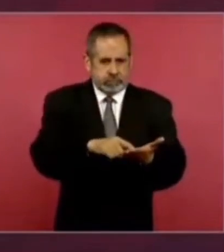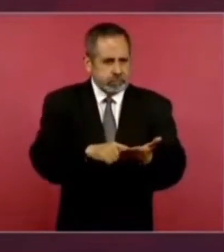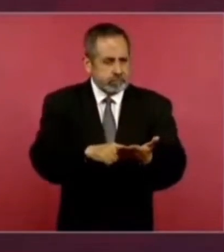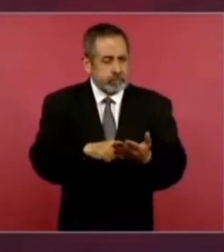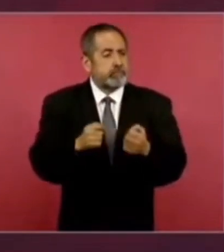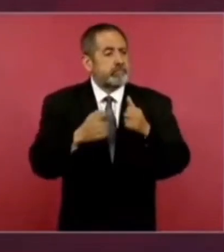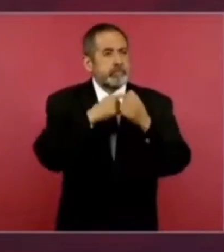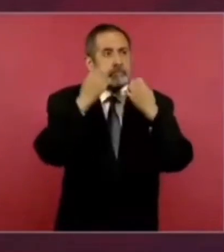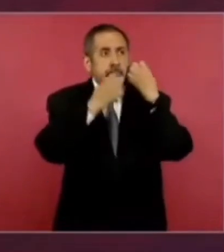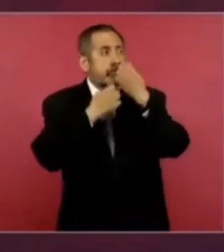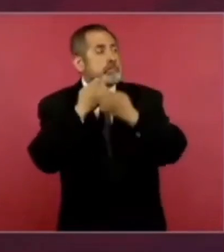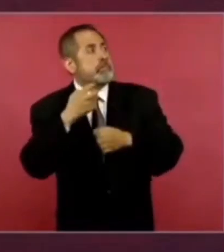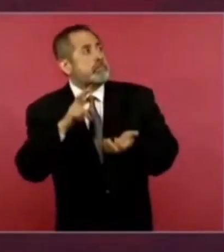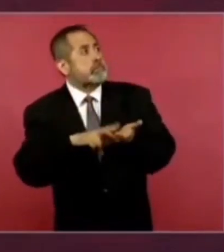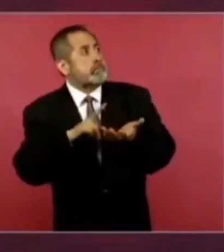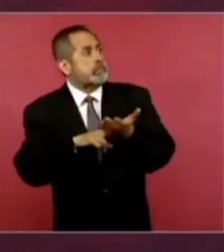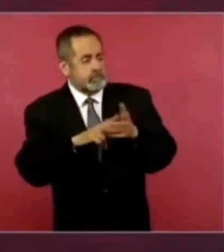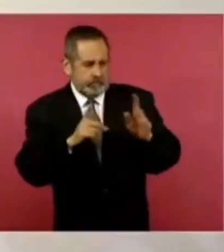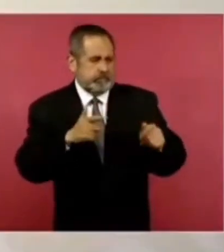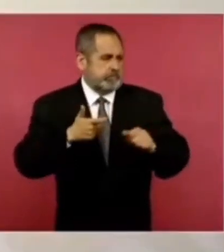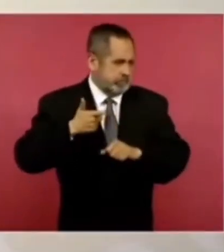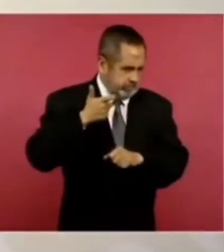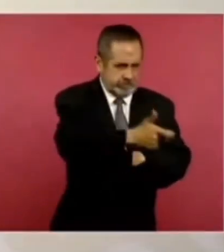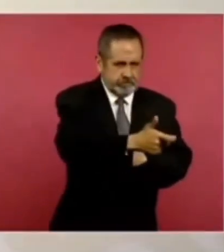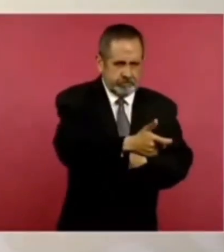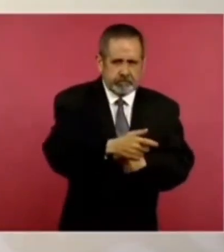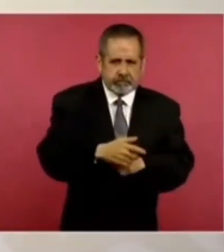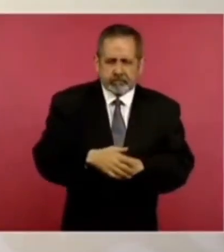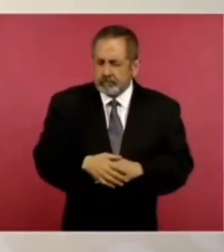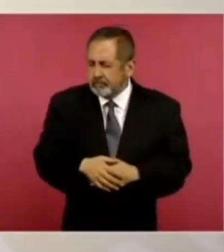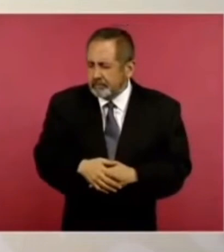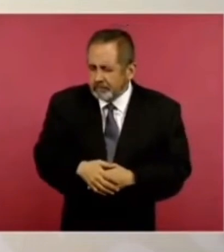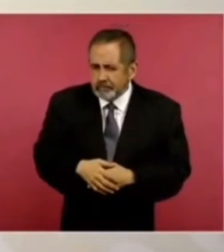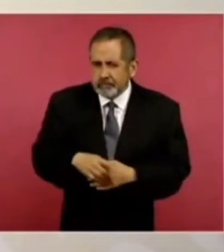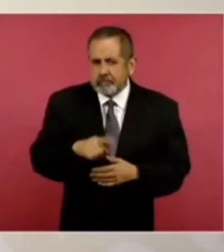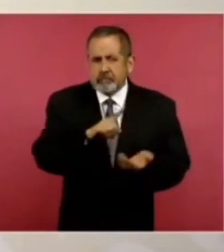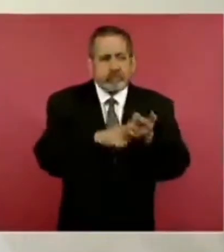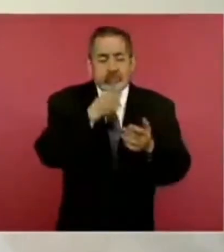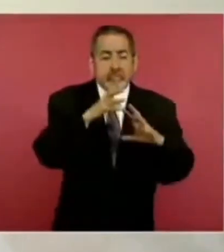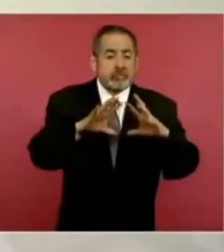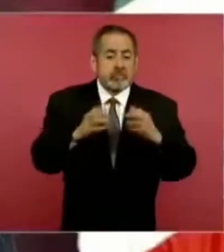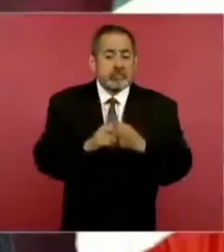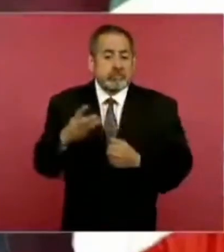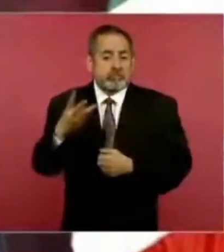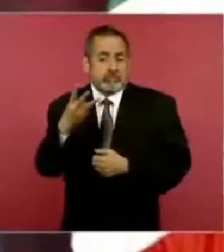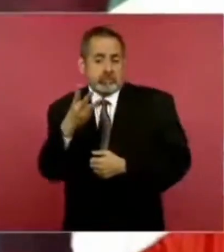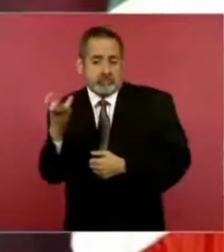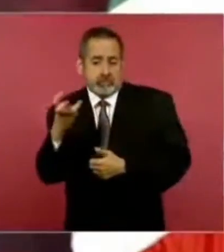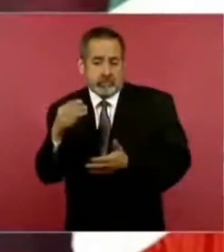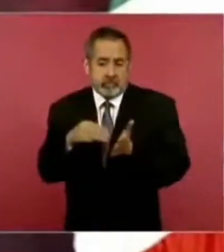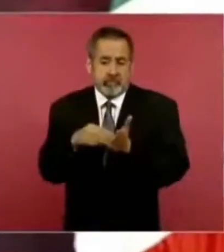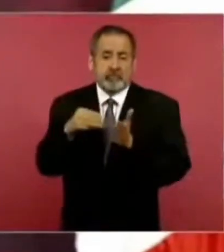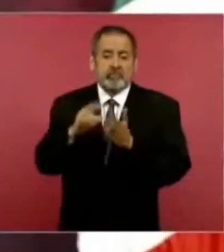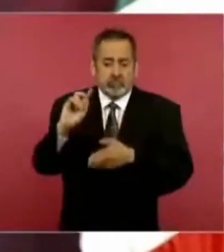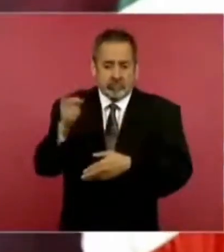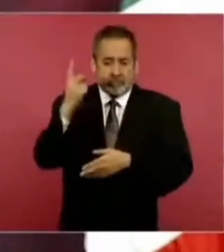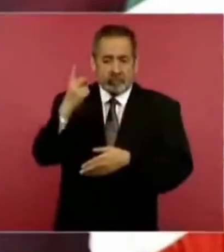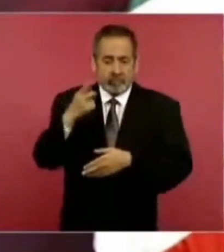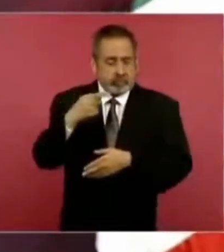Petrus. Petrus. Sí, pero hay otro que es un Vega, ¿no? Sí, pero el